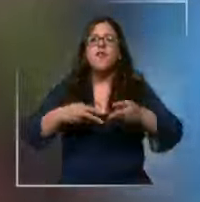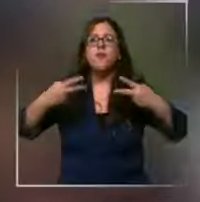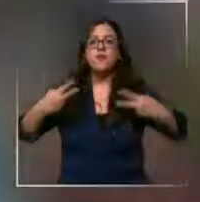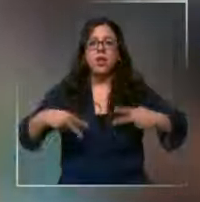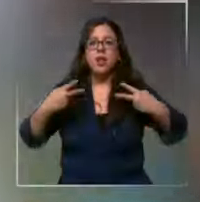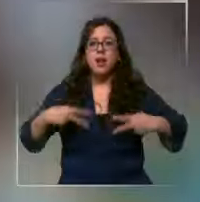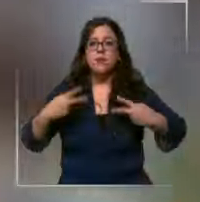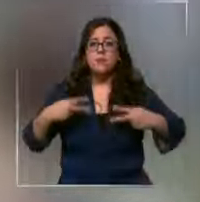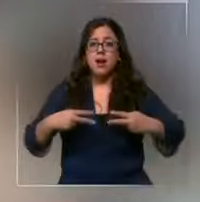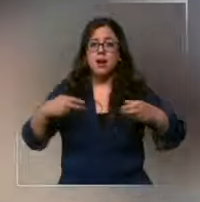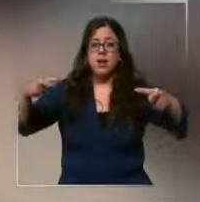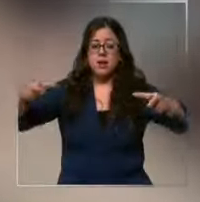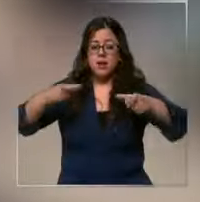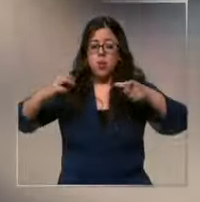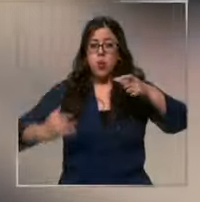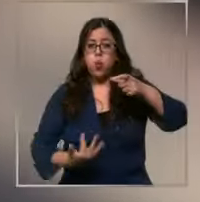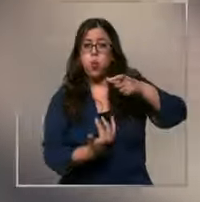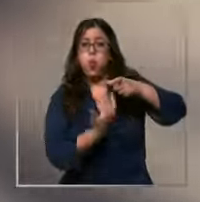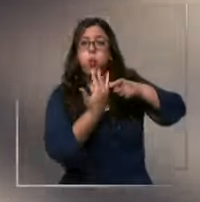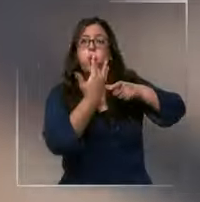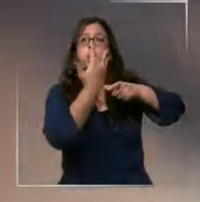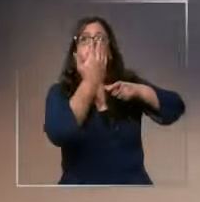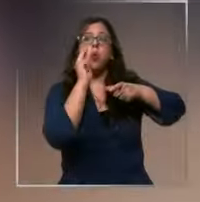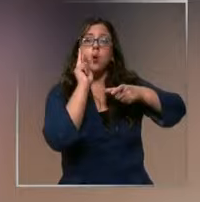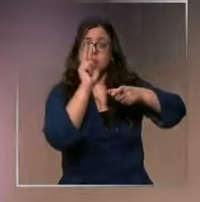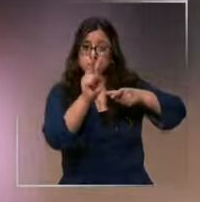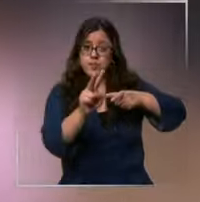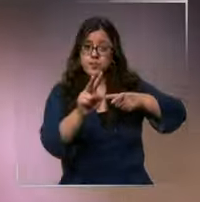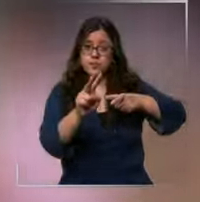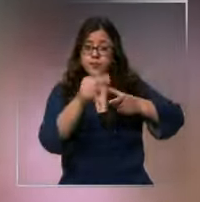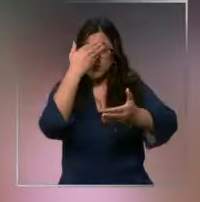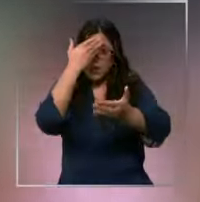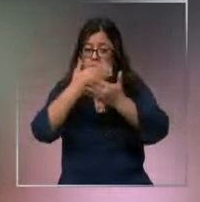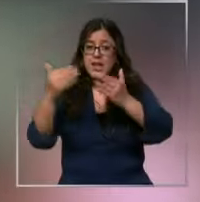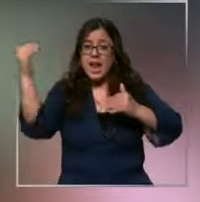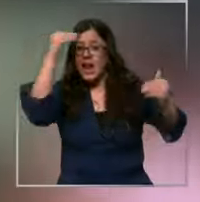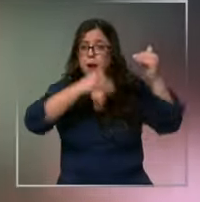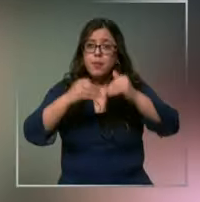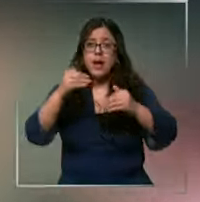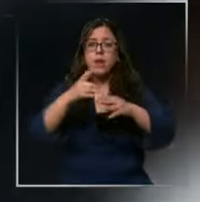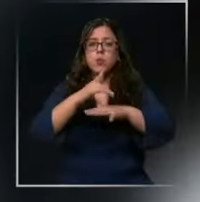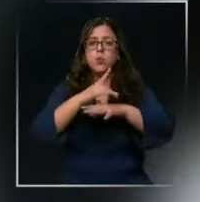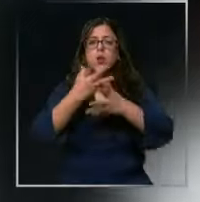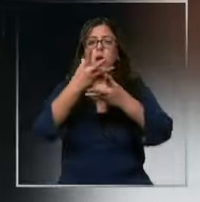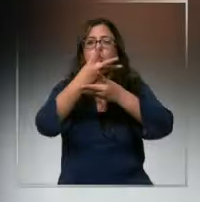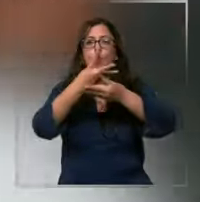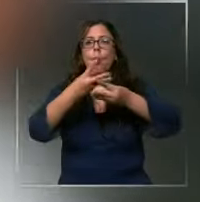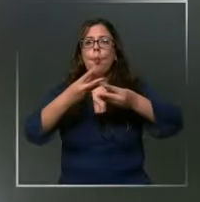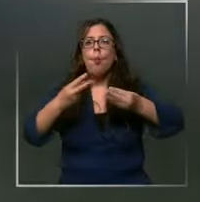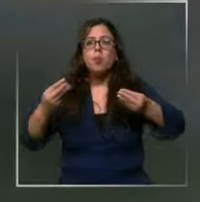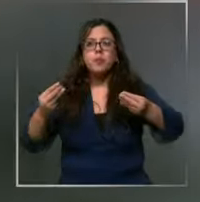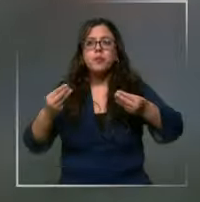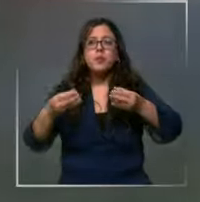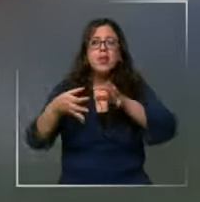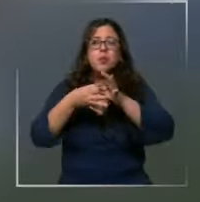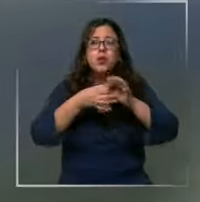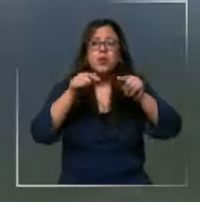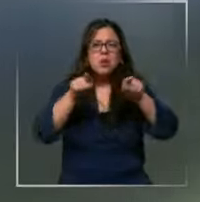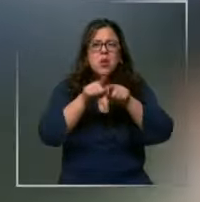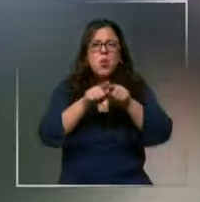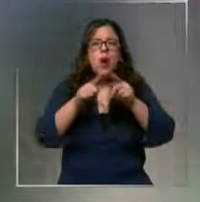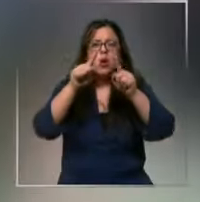Mar. La pileta que rodea el monumento a la Raquibel frente a la playa debió ser vaciada luego que fuera convertida en una verdadera piscina